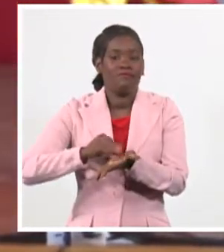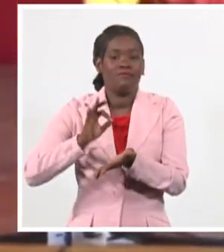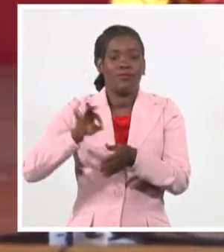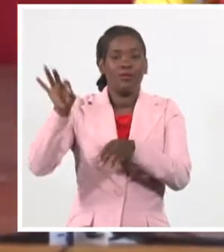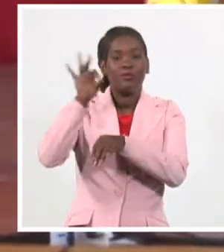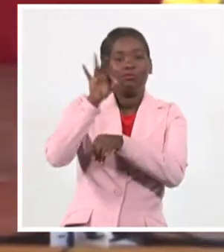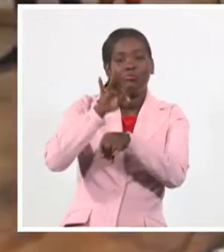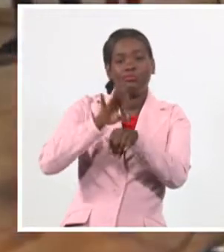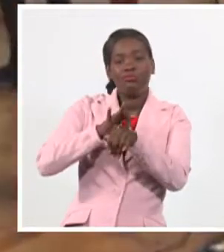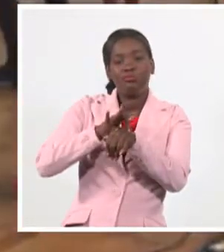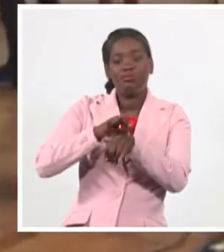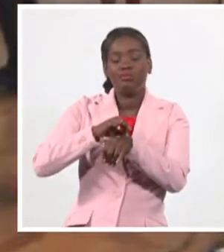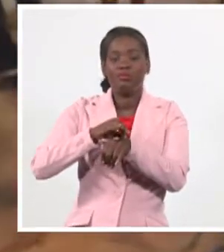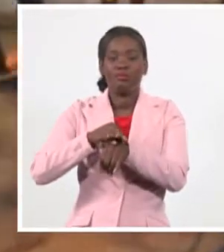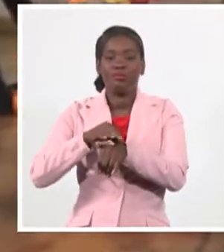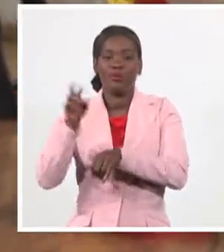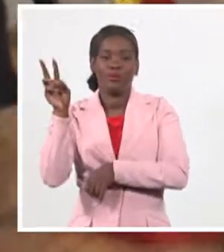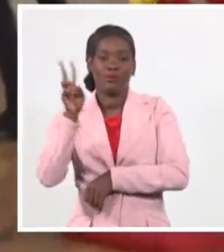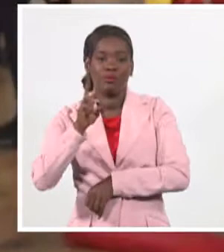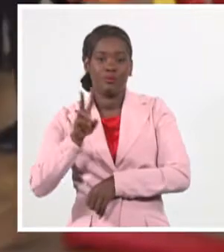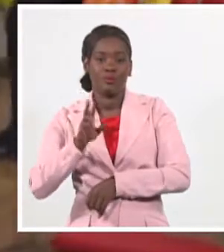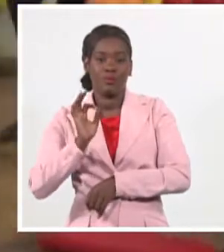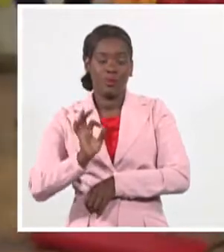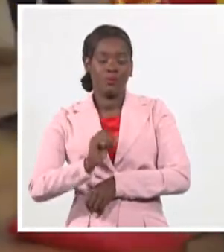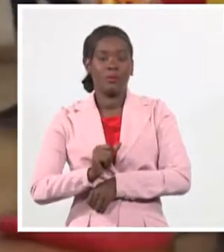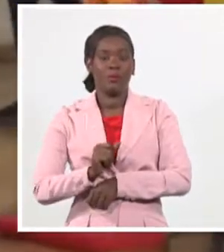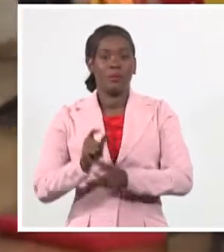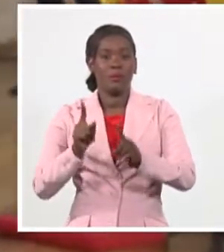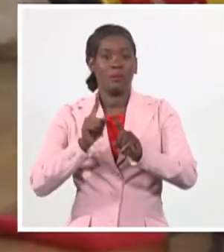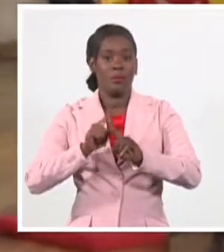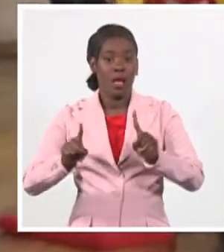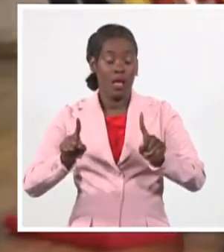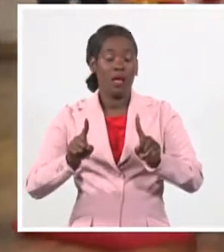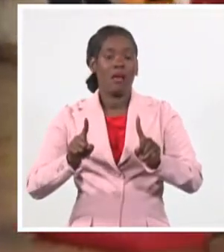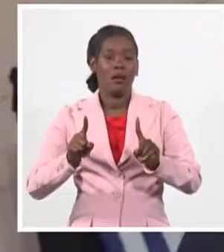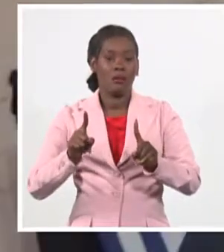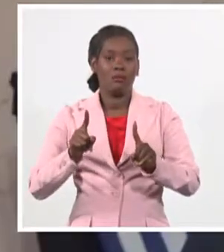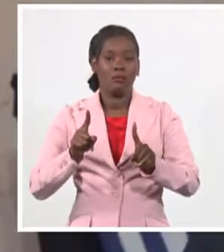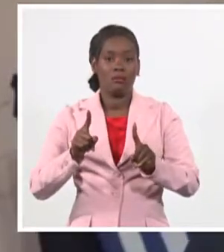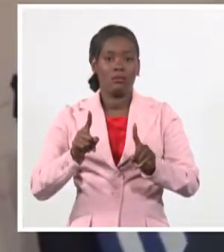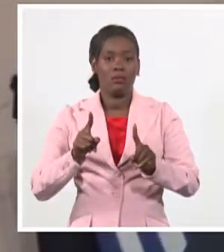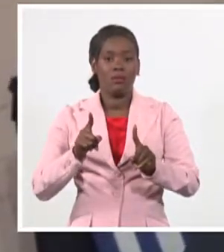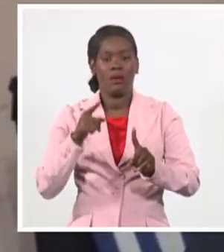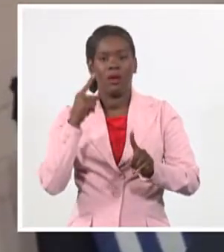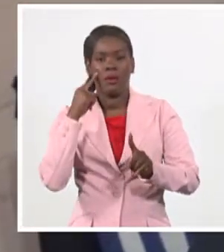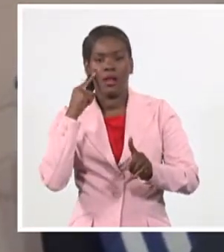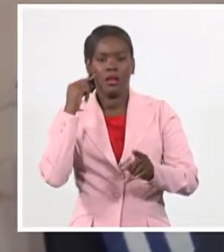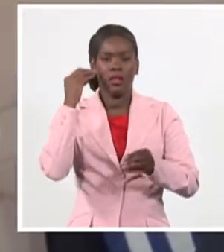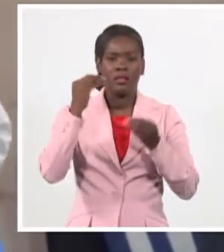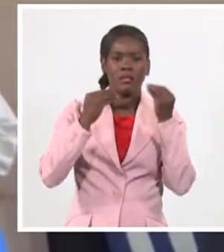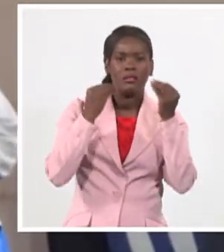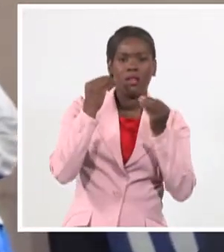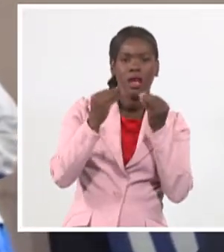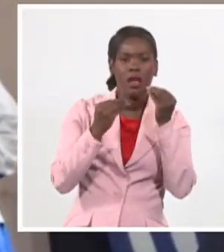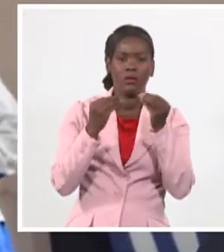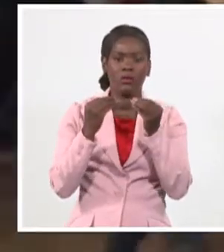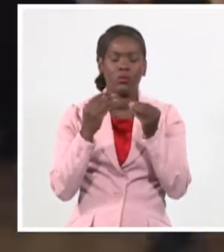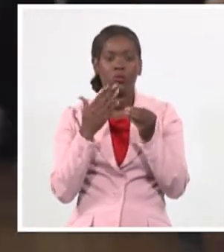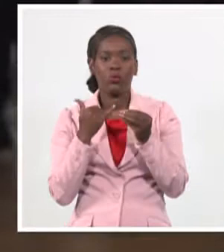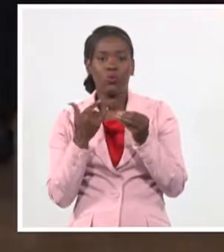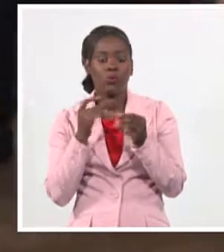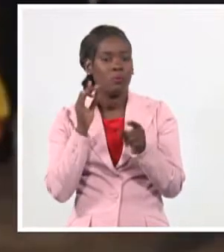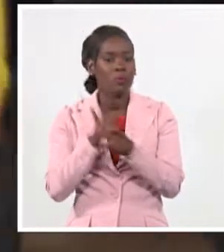de que estábamos en una república que estaba en transformación social permanente. Y así empezó